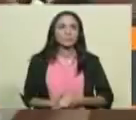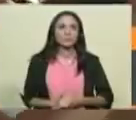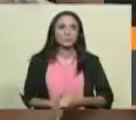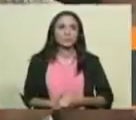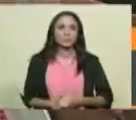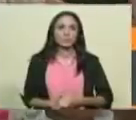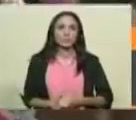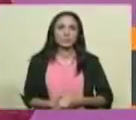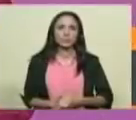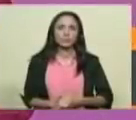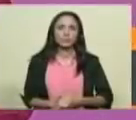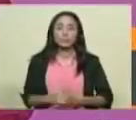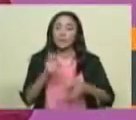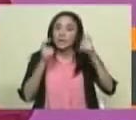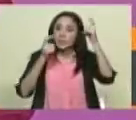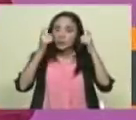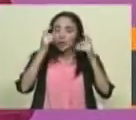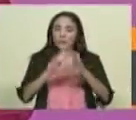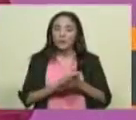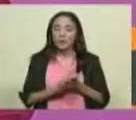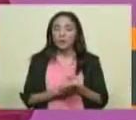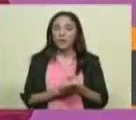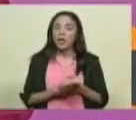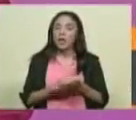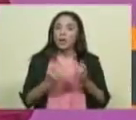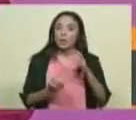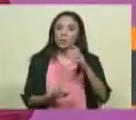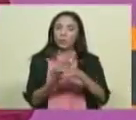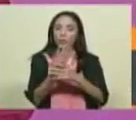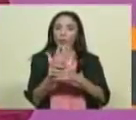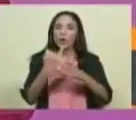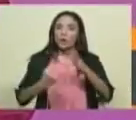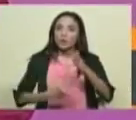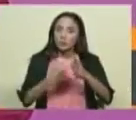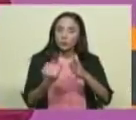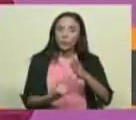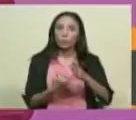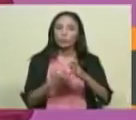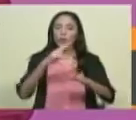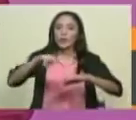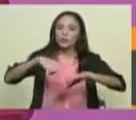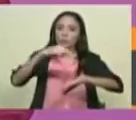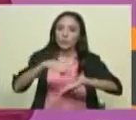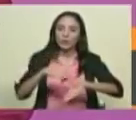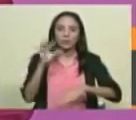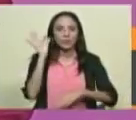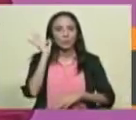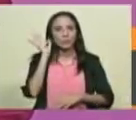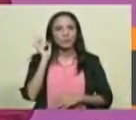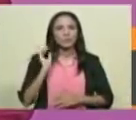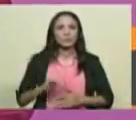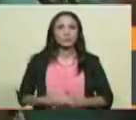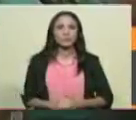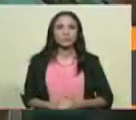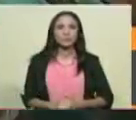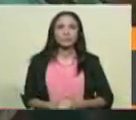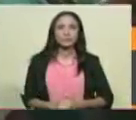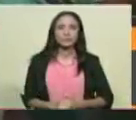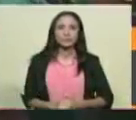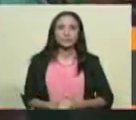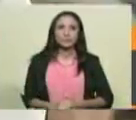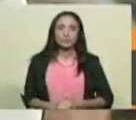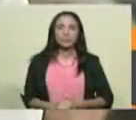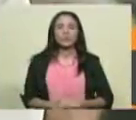el comandante Chávez el creador del Instituto Nacional de la Mujer, el fundador